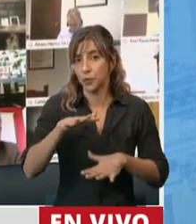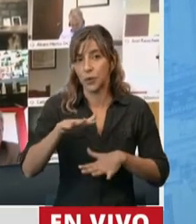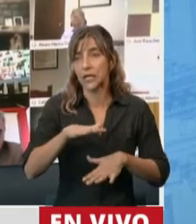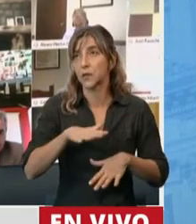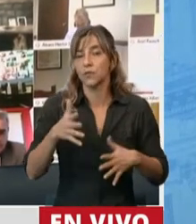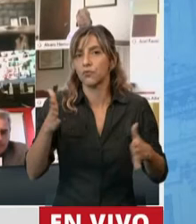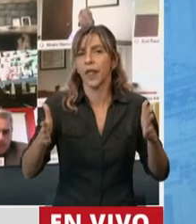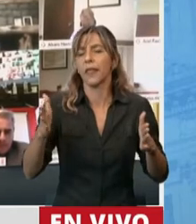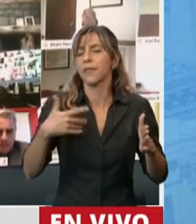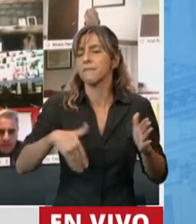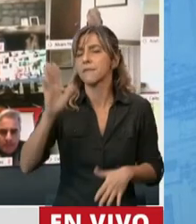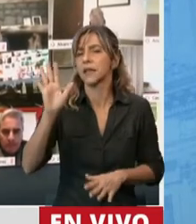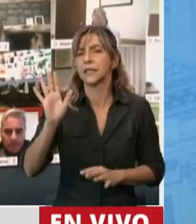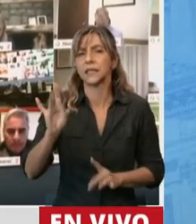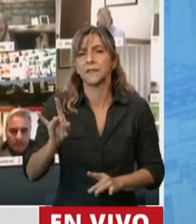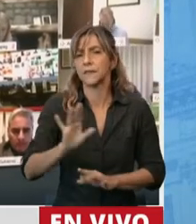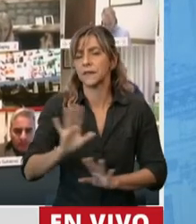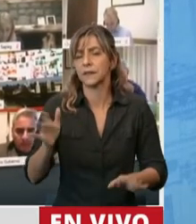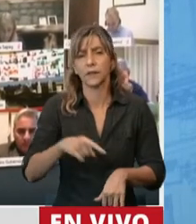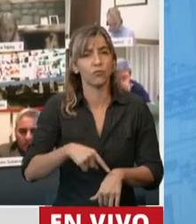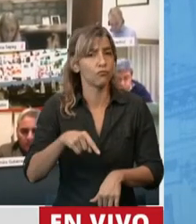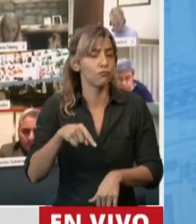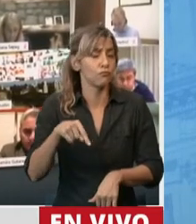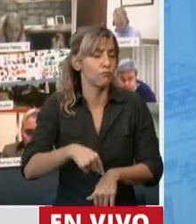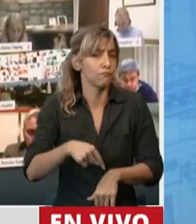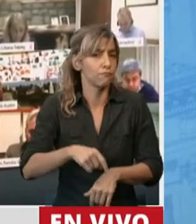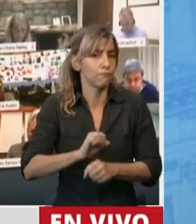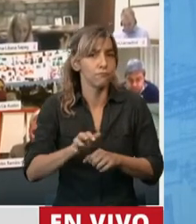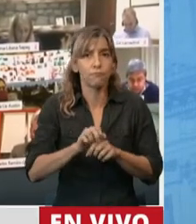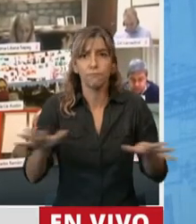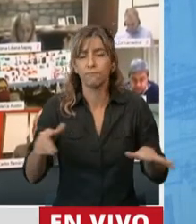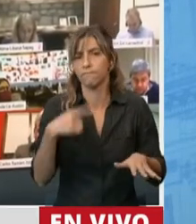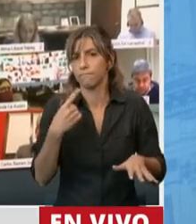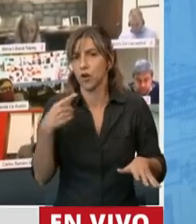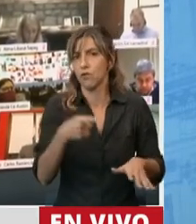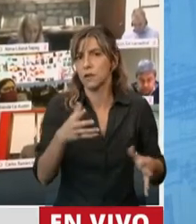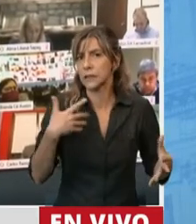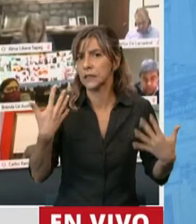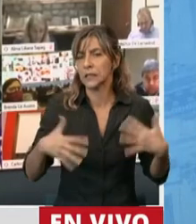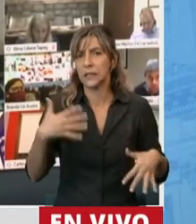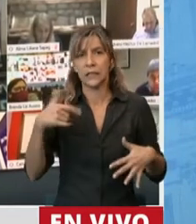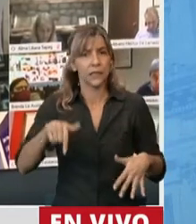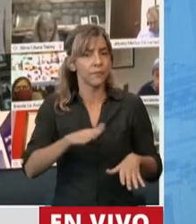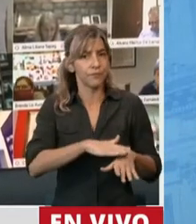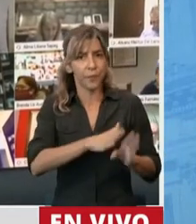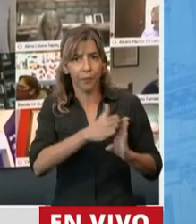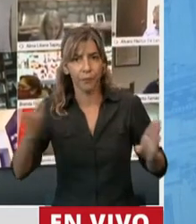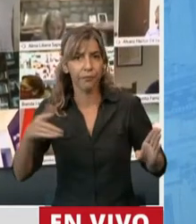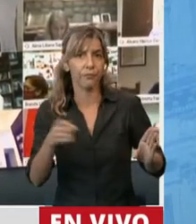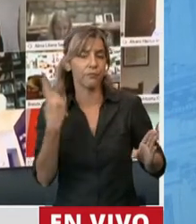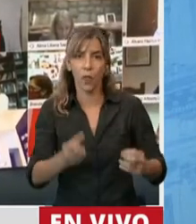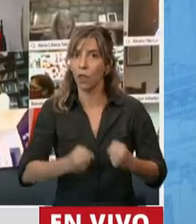pandemia del coronavirus o del COVID-19. Seguramente esta es una etapa que nos exigirá aún más como sociedad y como nación, y por eso